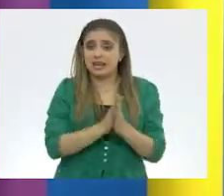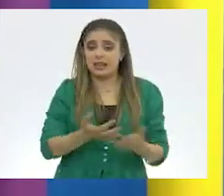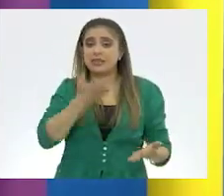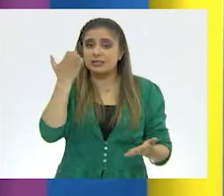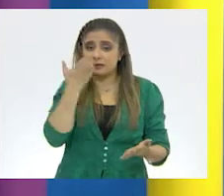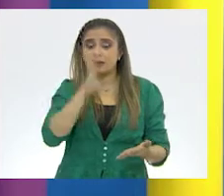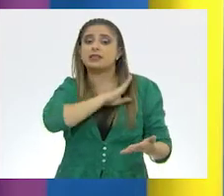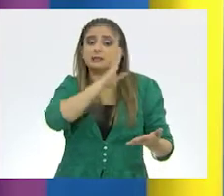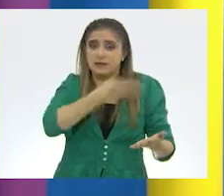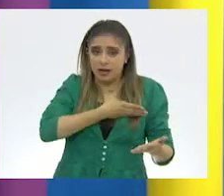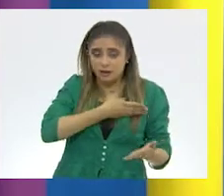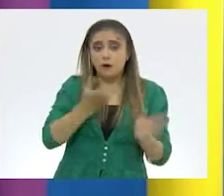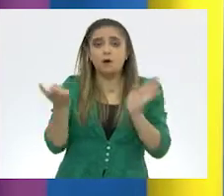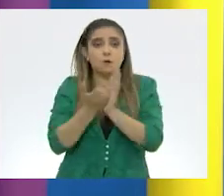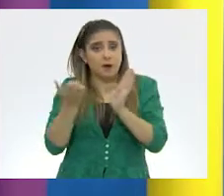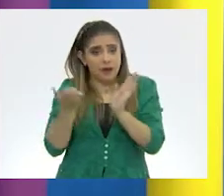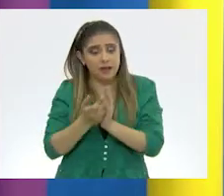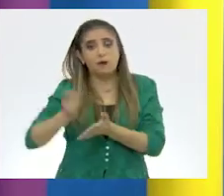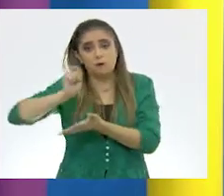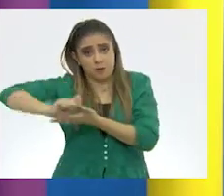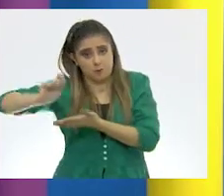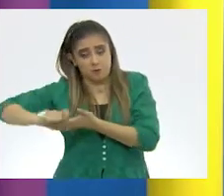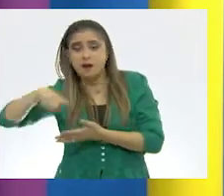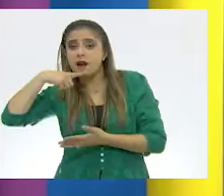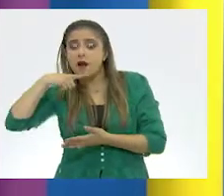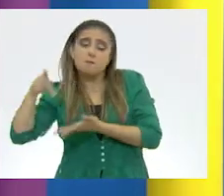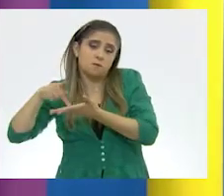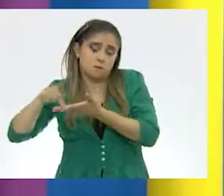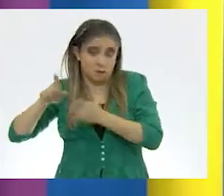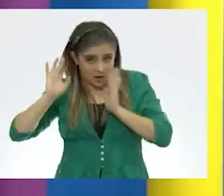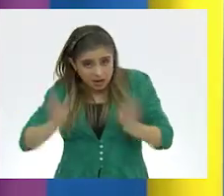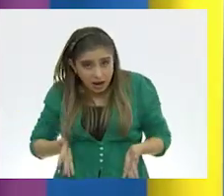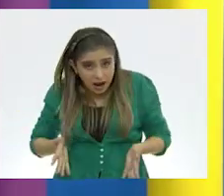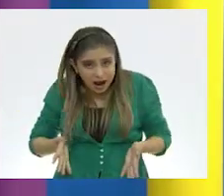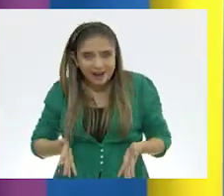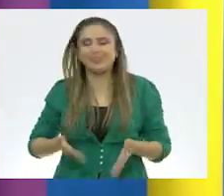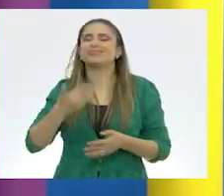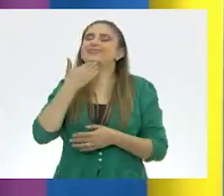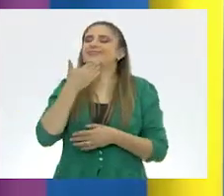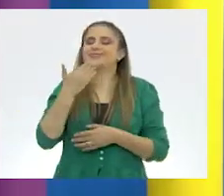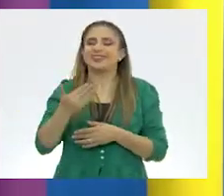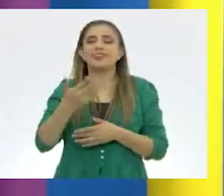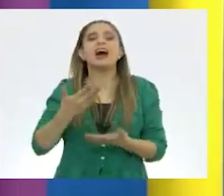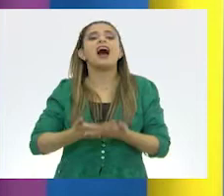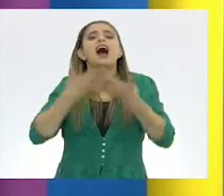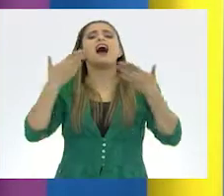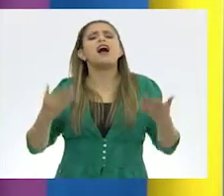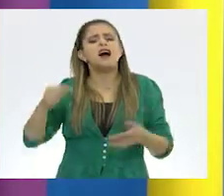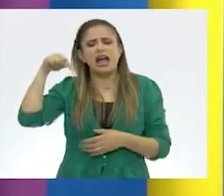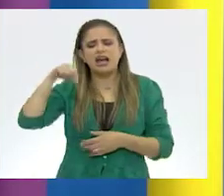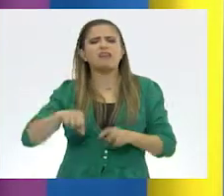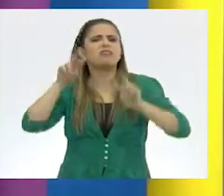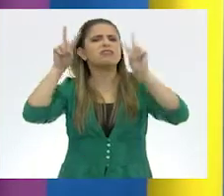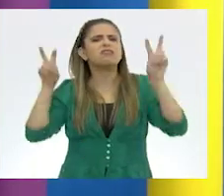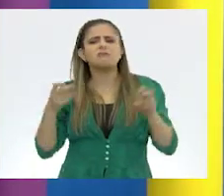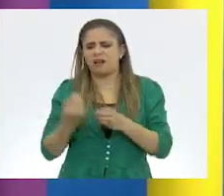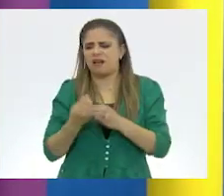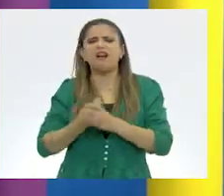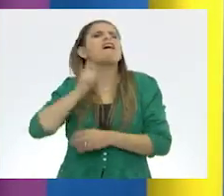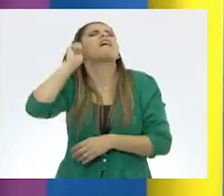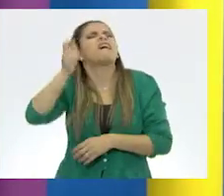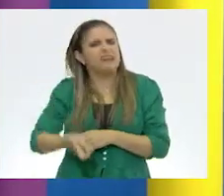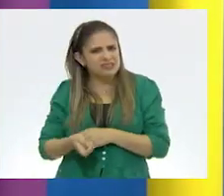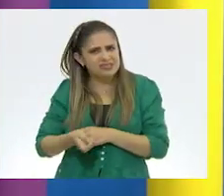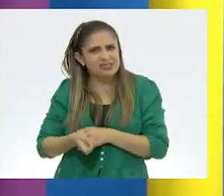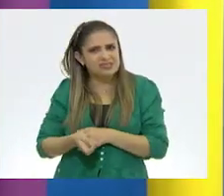de español, su cuaderno y algo con qué tomar nota? Y ahora les voy a decir el propósito de esta sesión,